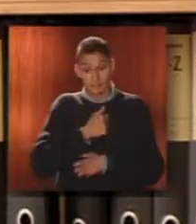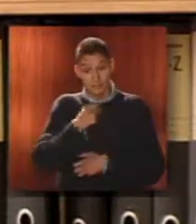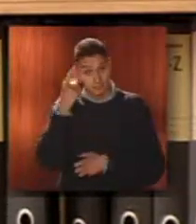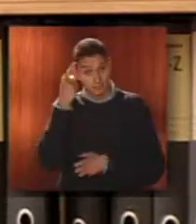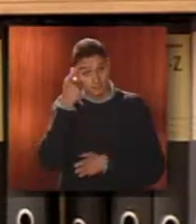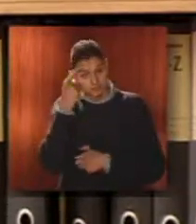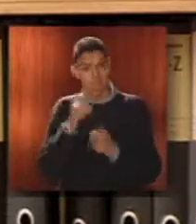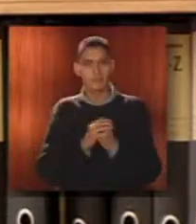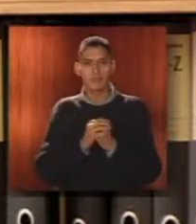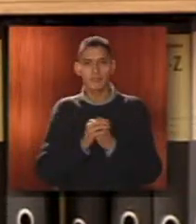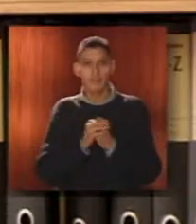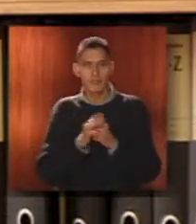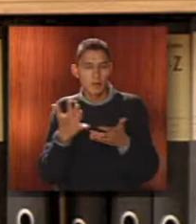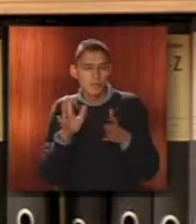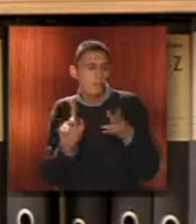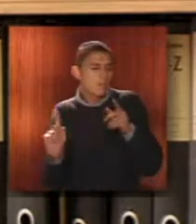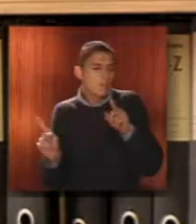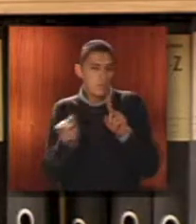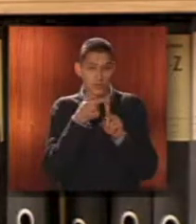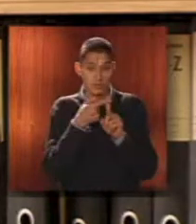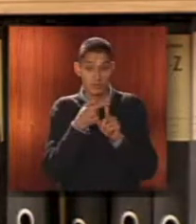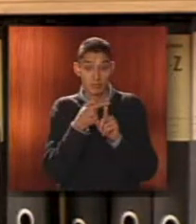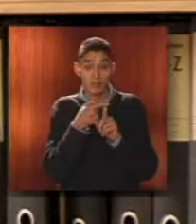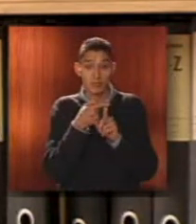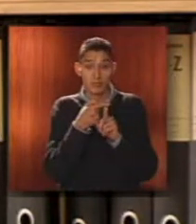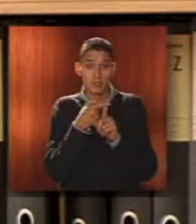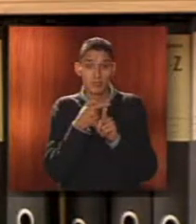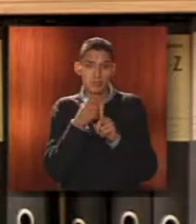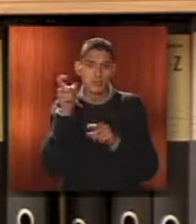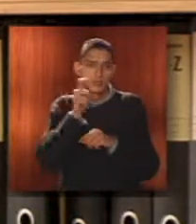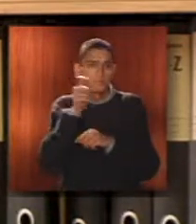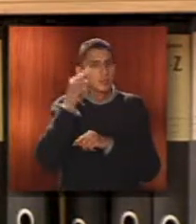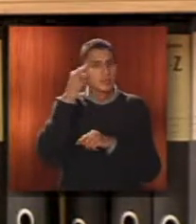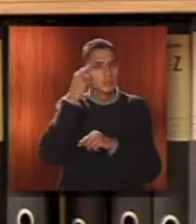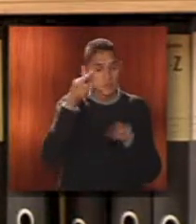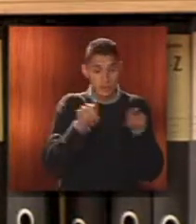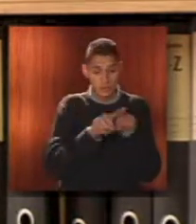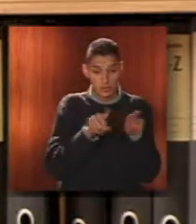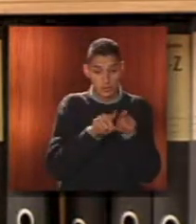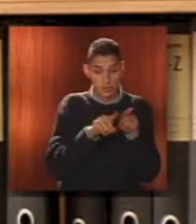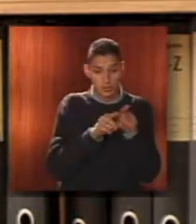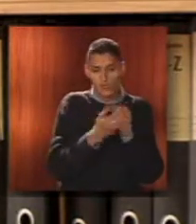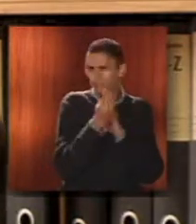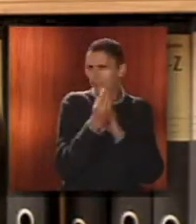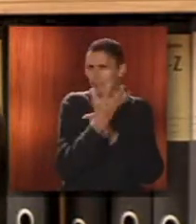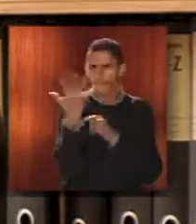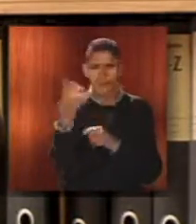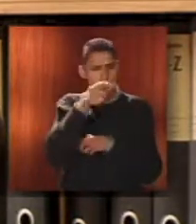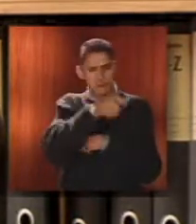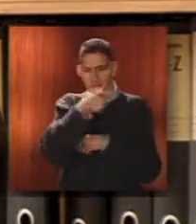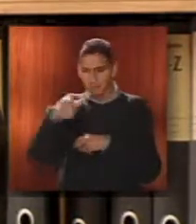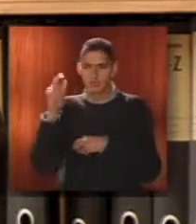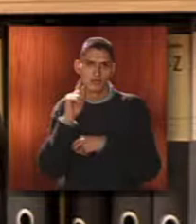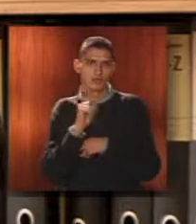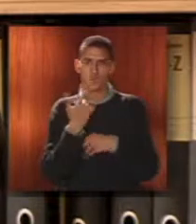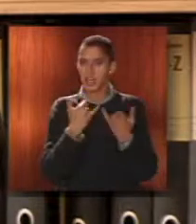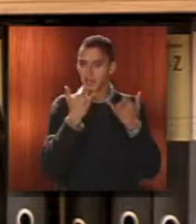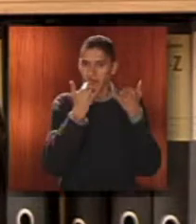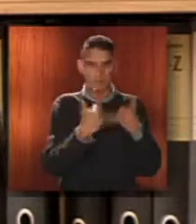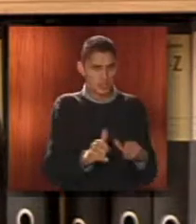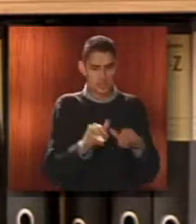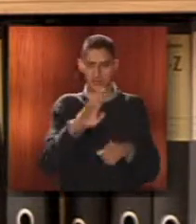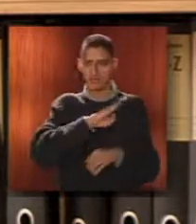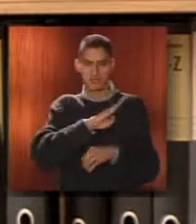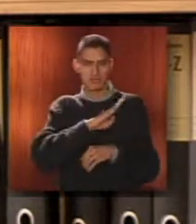en principio considerar que muchas personas sordas han